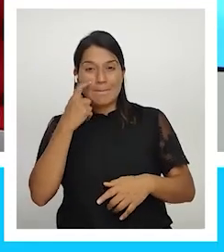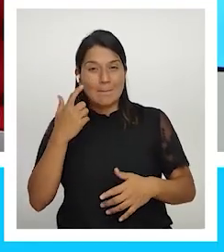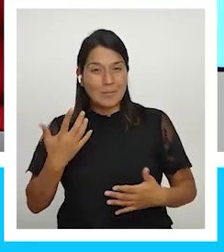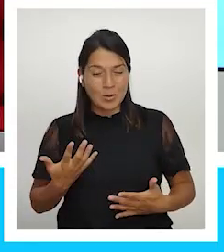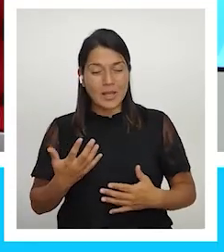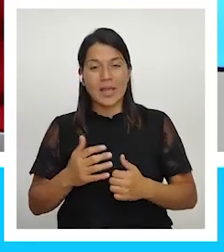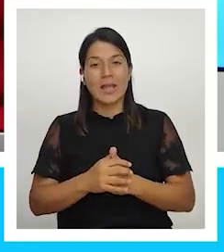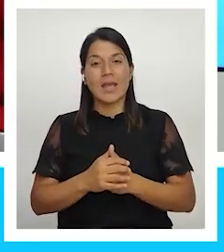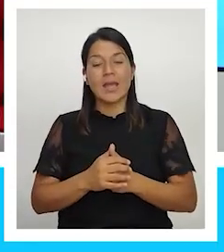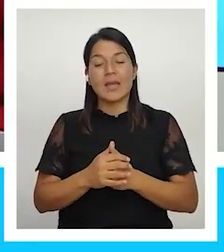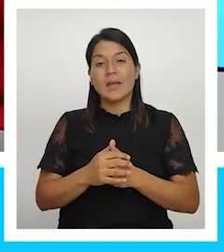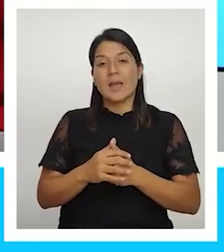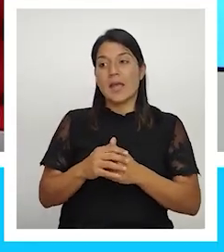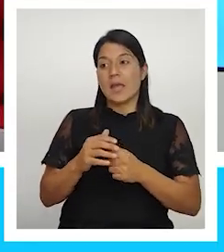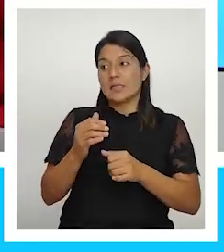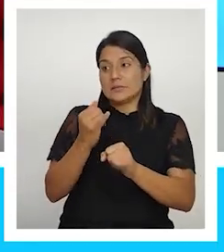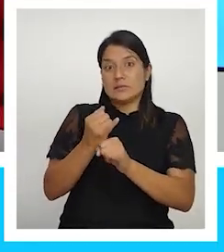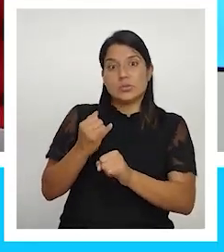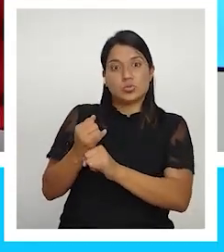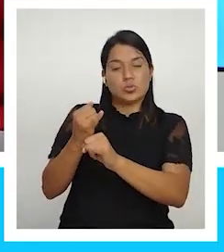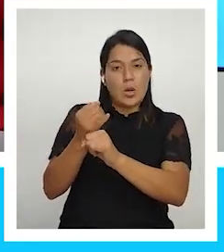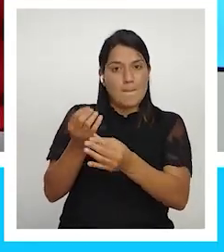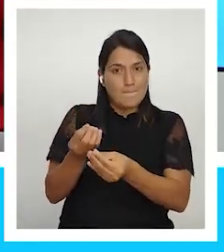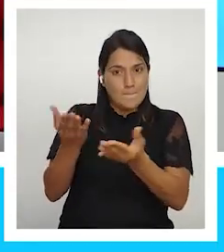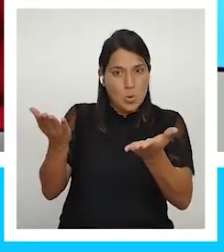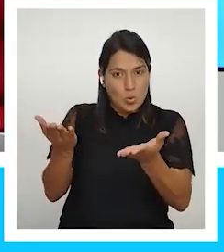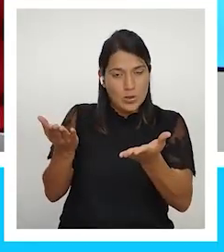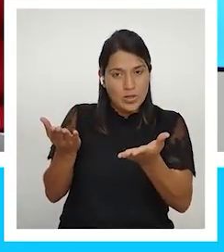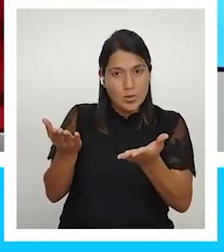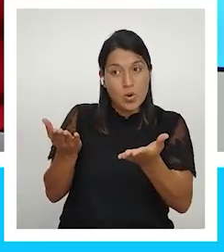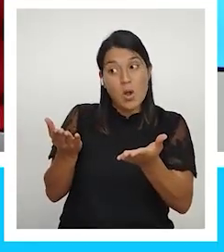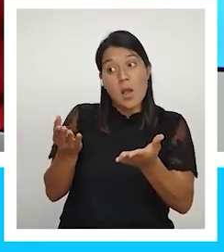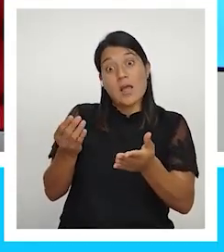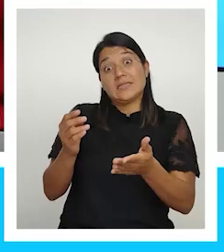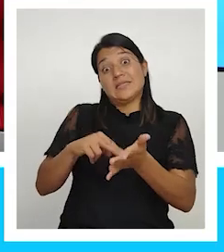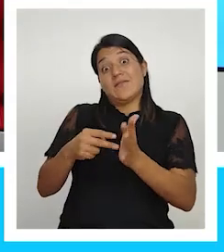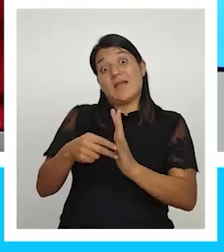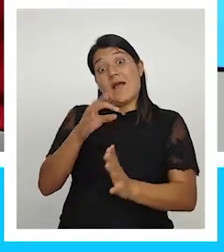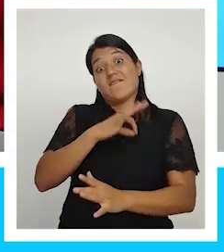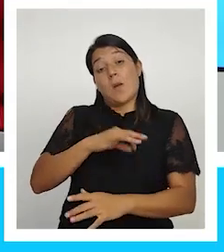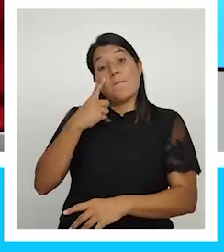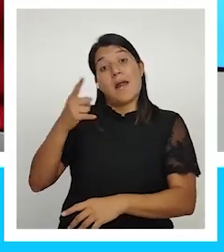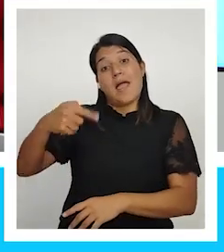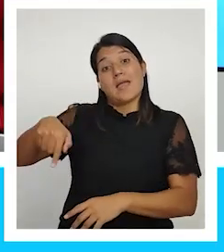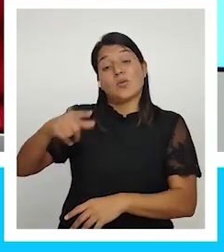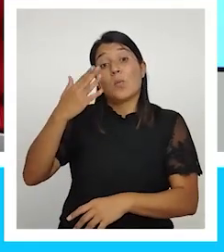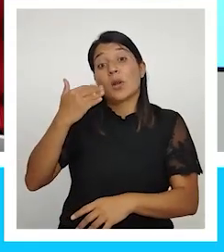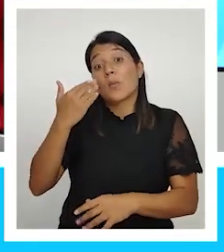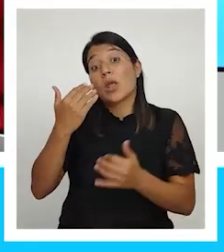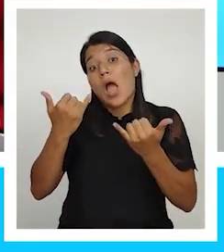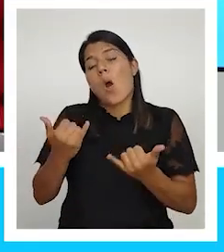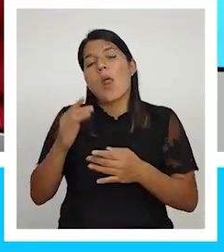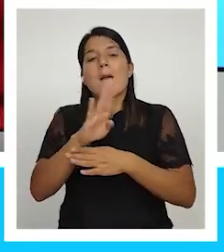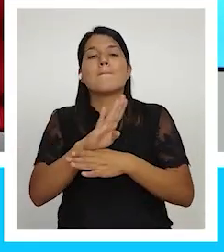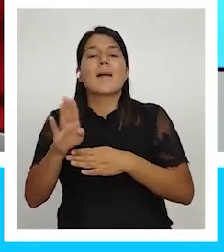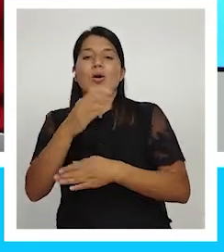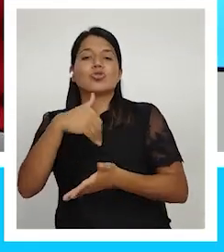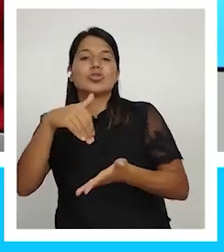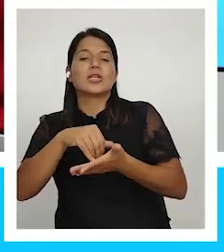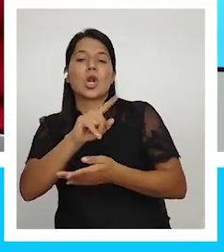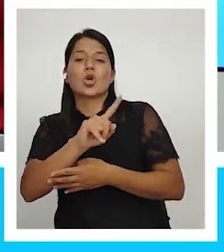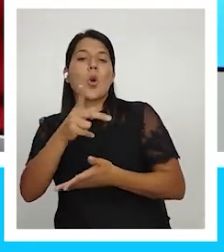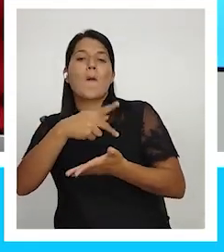sector público, ¿verdad?, que los beneficia a ellos. ¿Por qué? Porque ahora el Banco Central, ¿verdad?, no va a tener que pagar ese